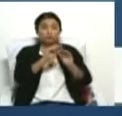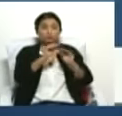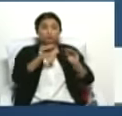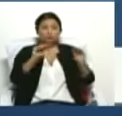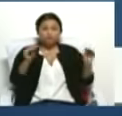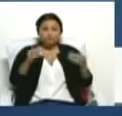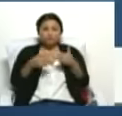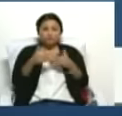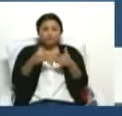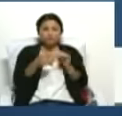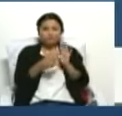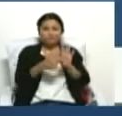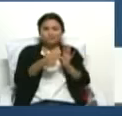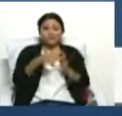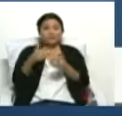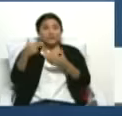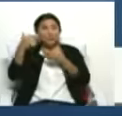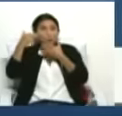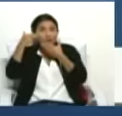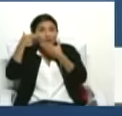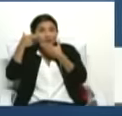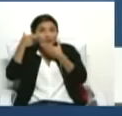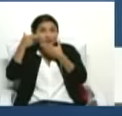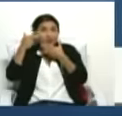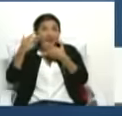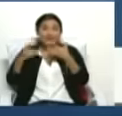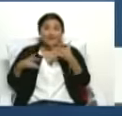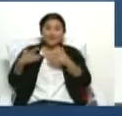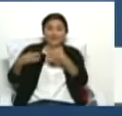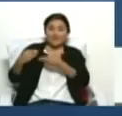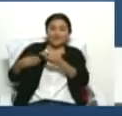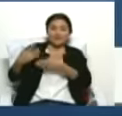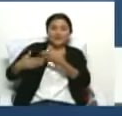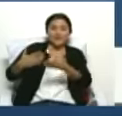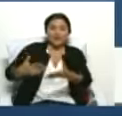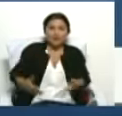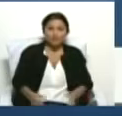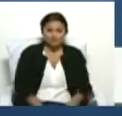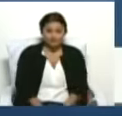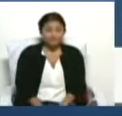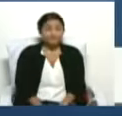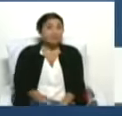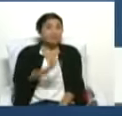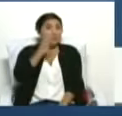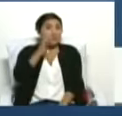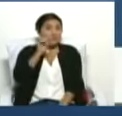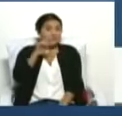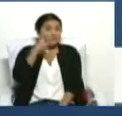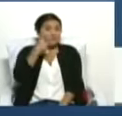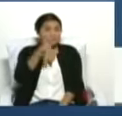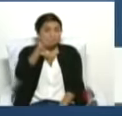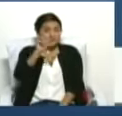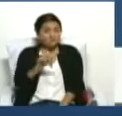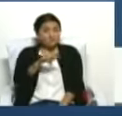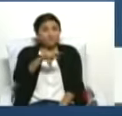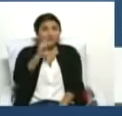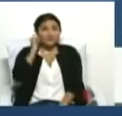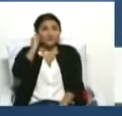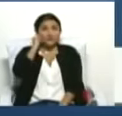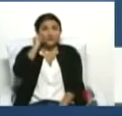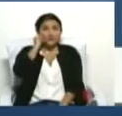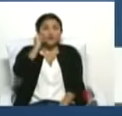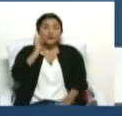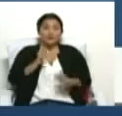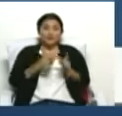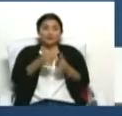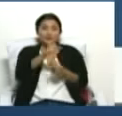avances de las acciones terroristas que se irían desarrollando. Calculen ustedes eso, ¿no? Ello en función de su implicación